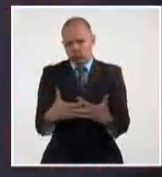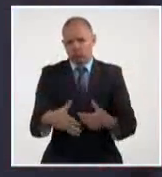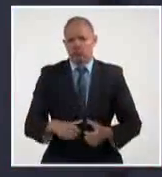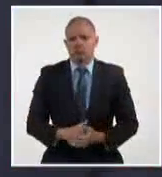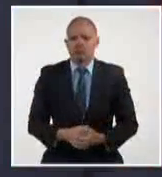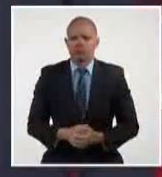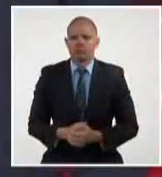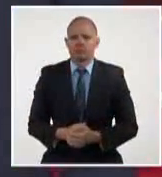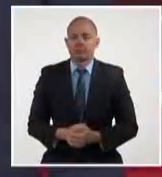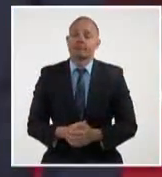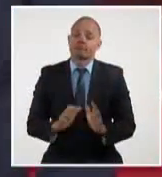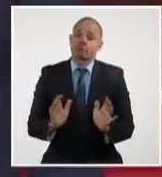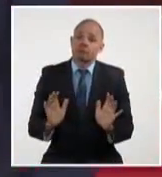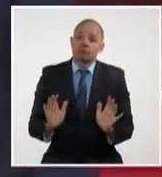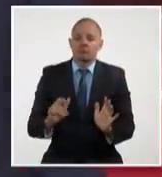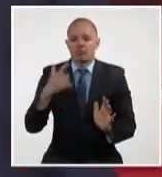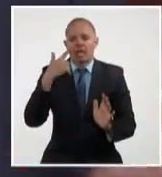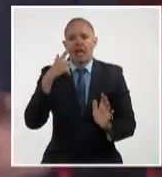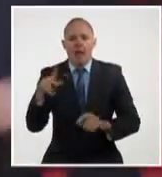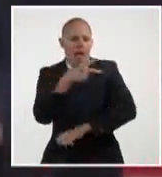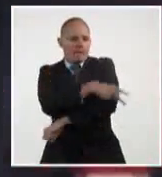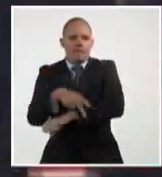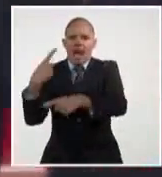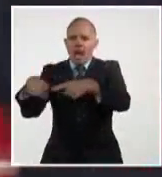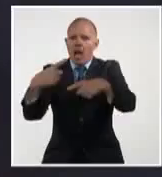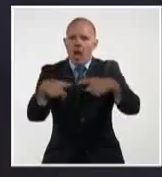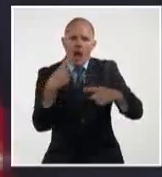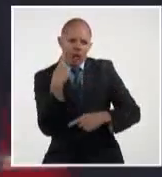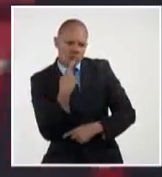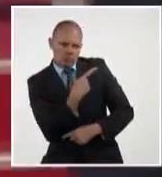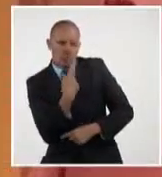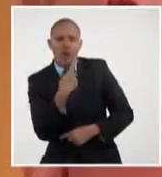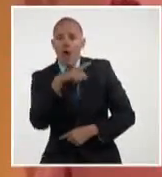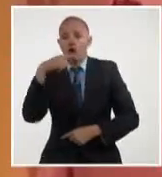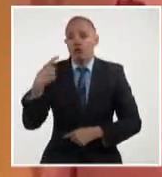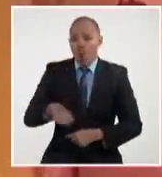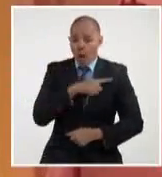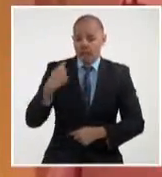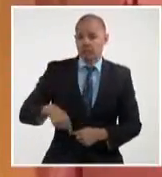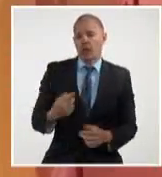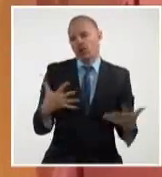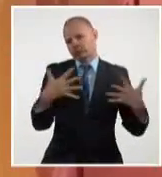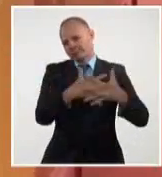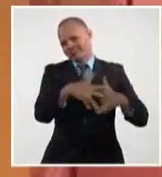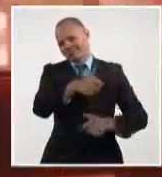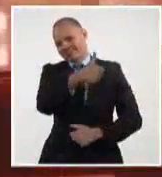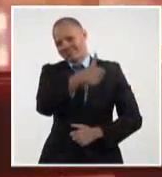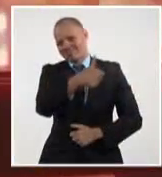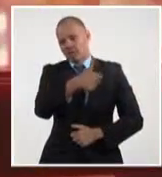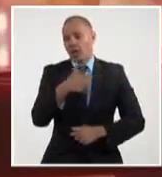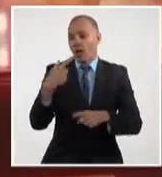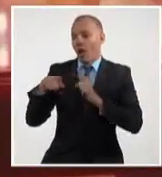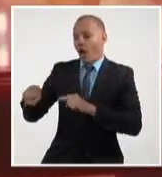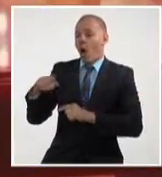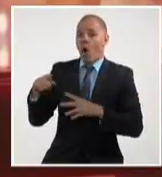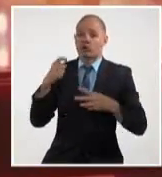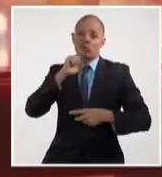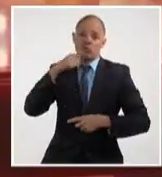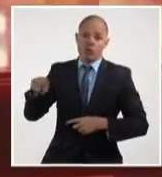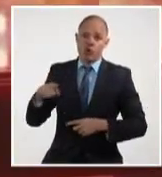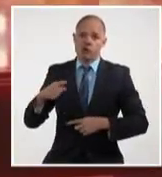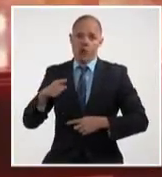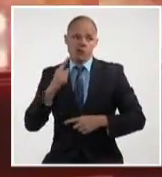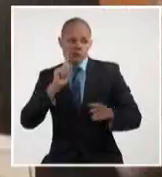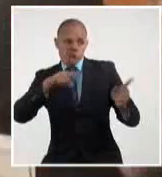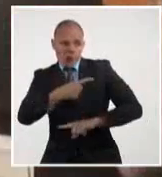de las potencias, la buena sintonía de China y Rusia ofrece más soluciones que la confrontación indirecta preferida por Estados Unidos. Así lo entendió